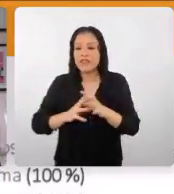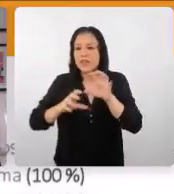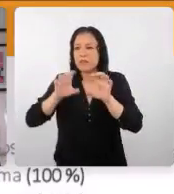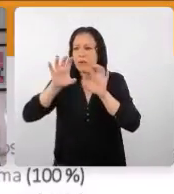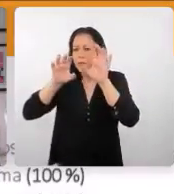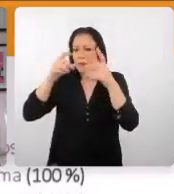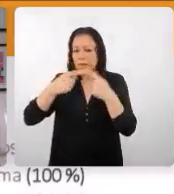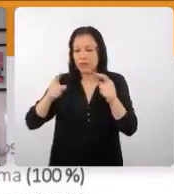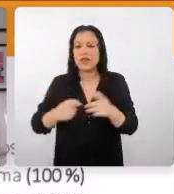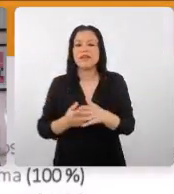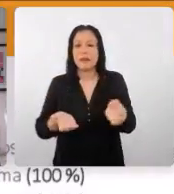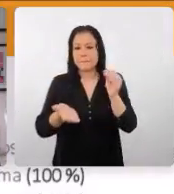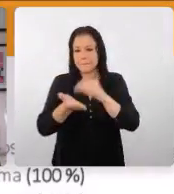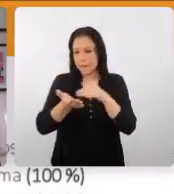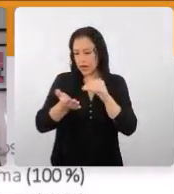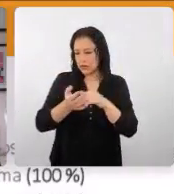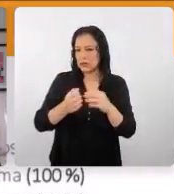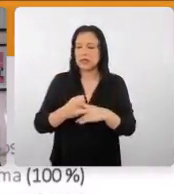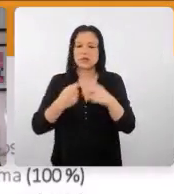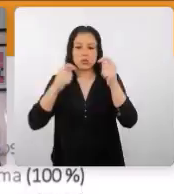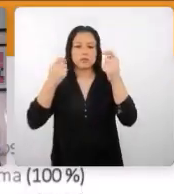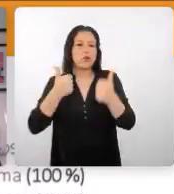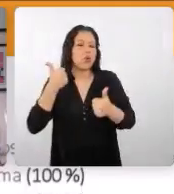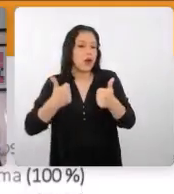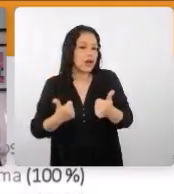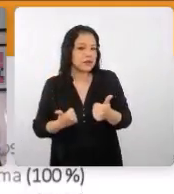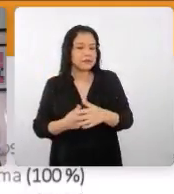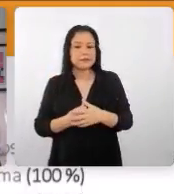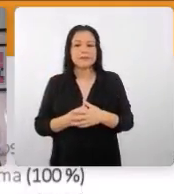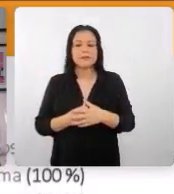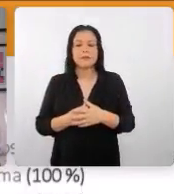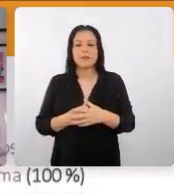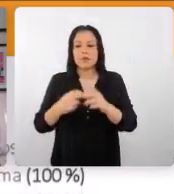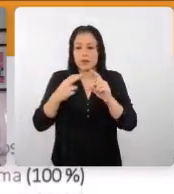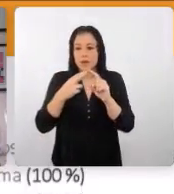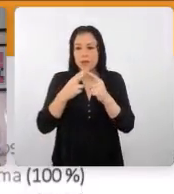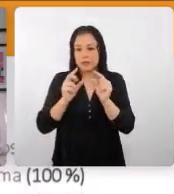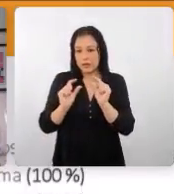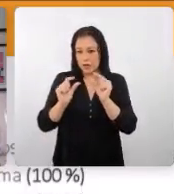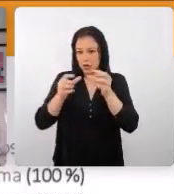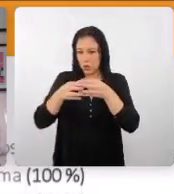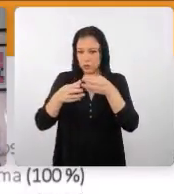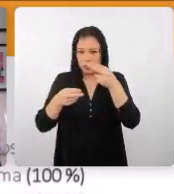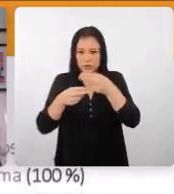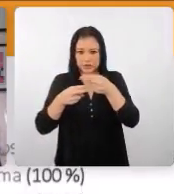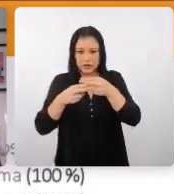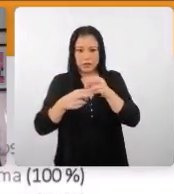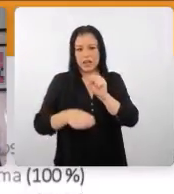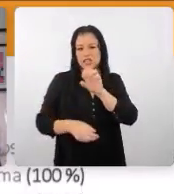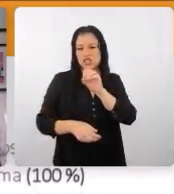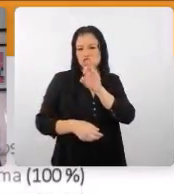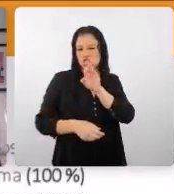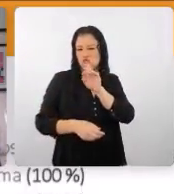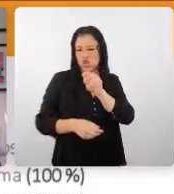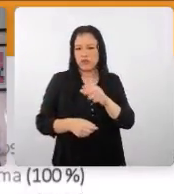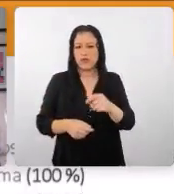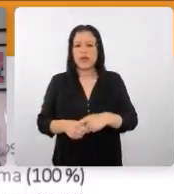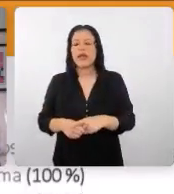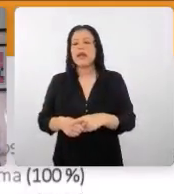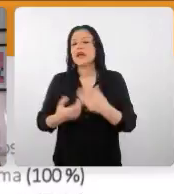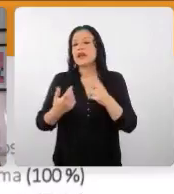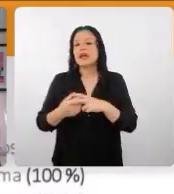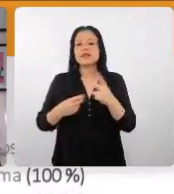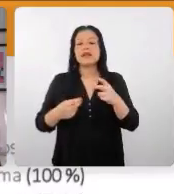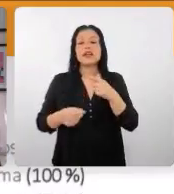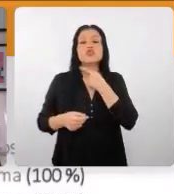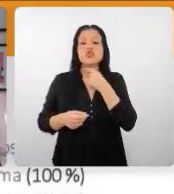que todo el turismo de aventura en este aspecto, estamos hablando inicialmente de un grupo que se llamaría Grupo Soft, que haría treks y